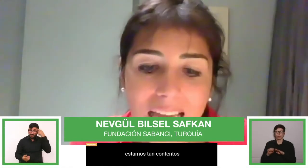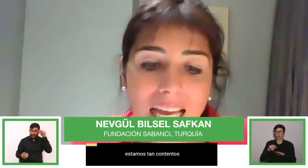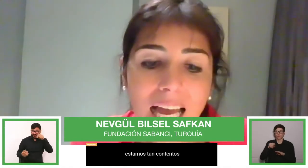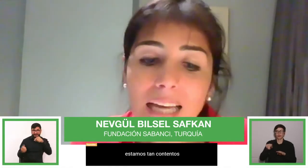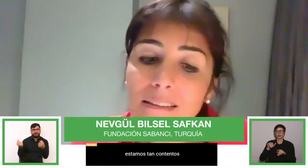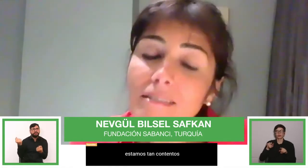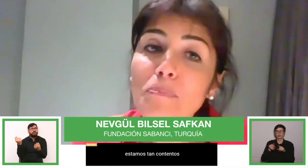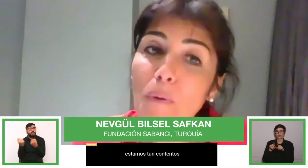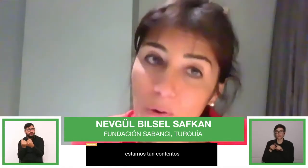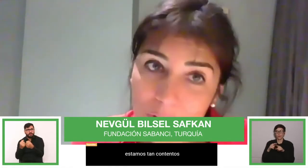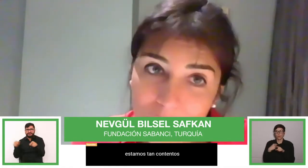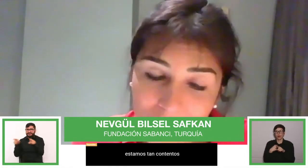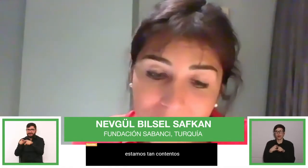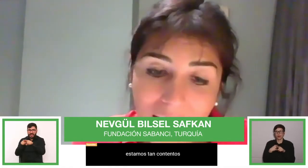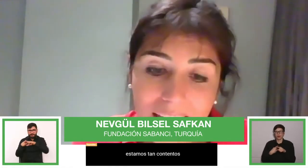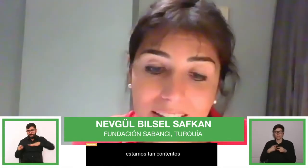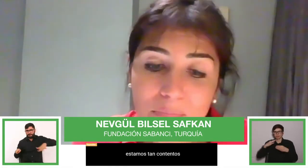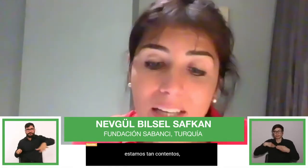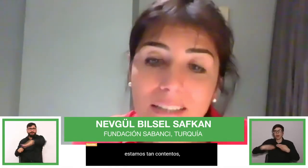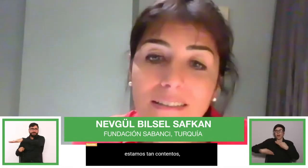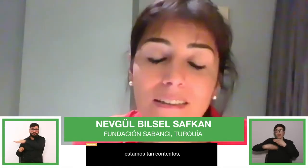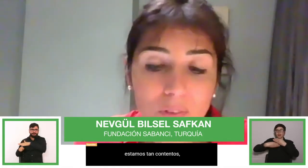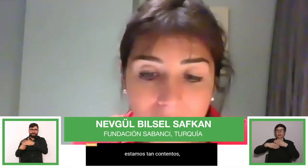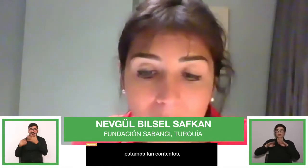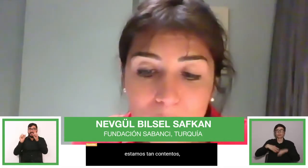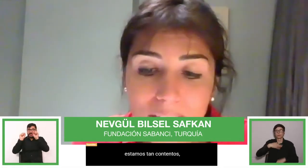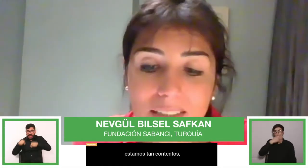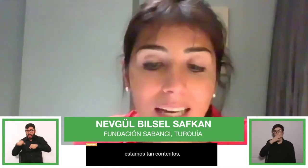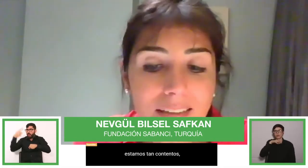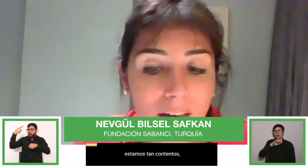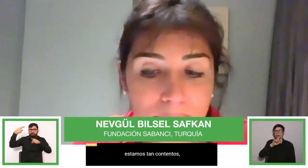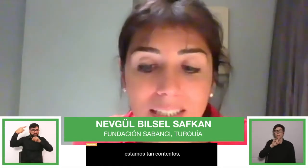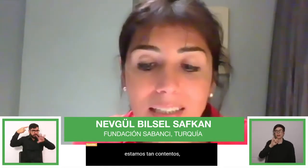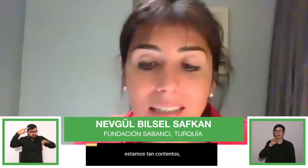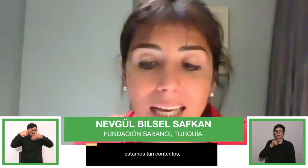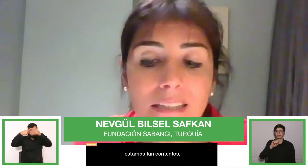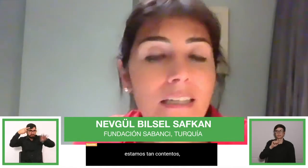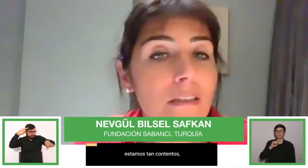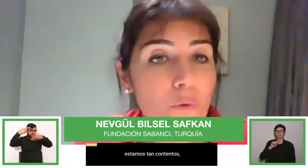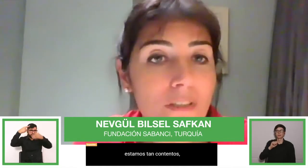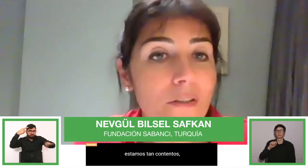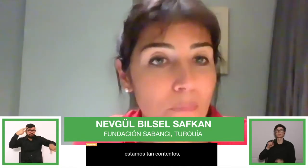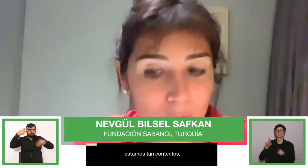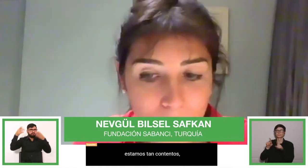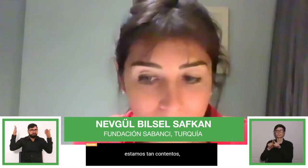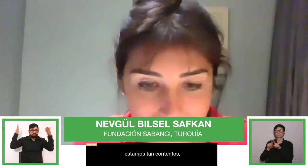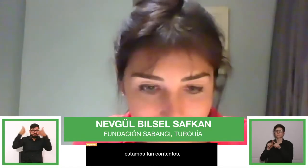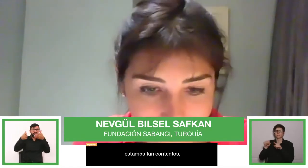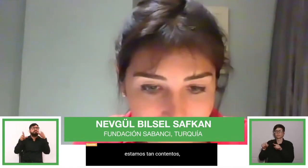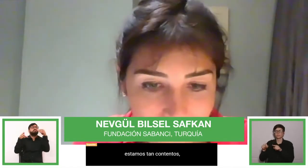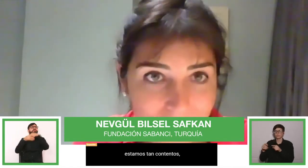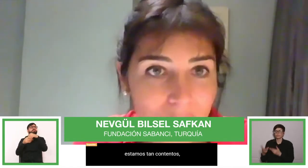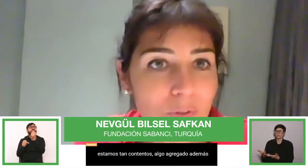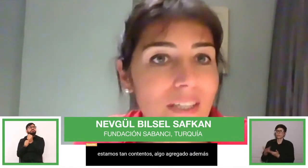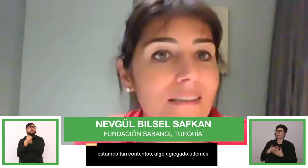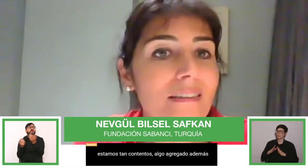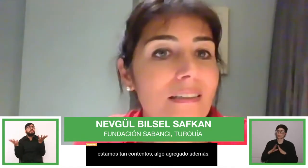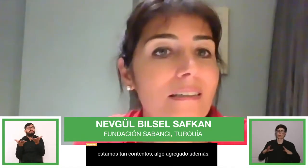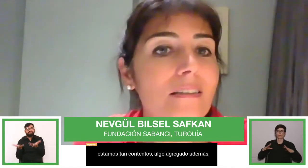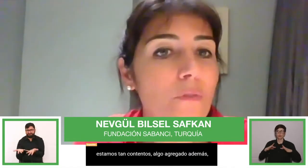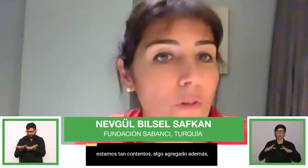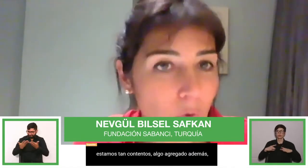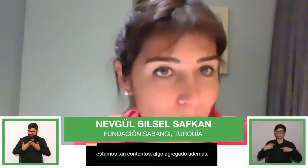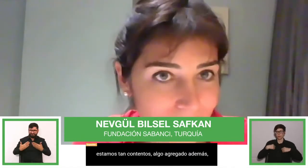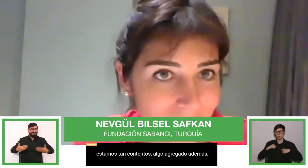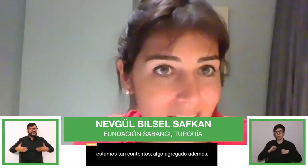algo agregado además a lo que Melissa y la Universidad crearon. Y esto también nos hizo muy felices porque podíamos